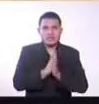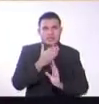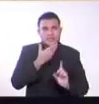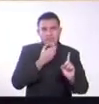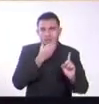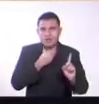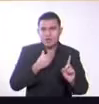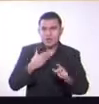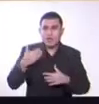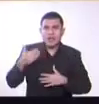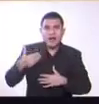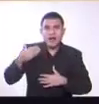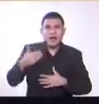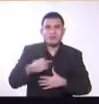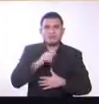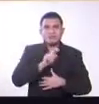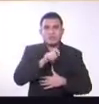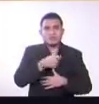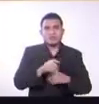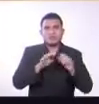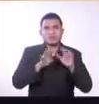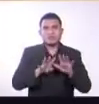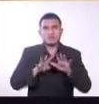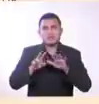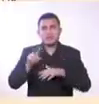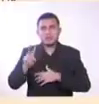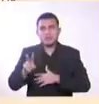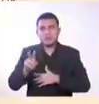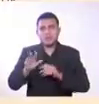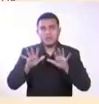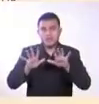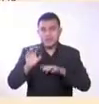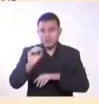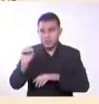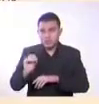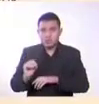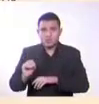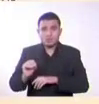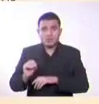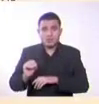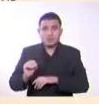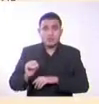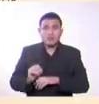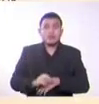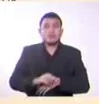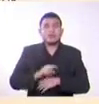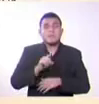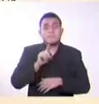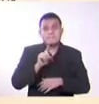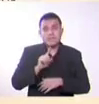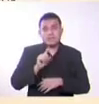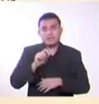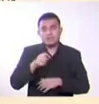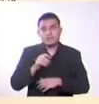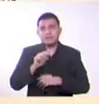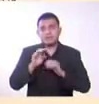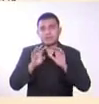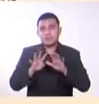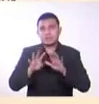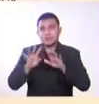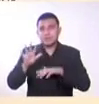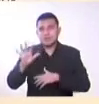año 1992 el IVA estaba en 10% y hacia el año 1995 se incrementó